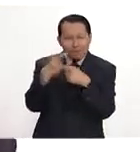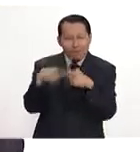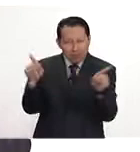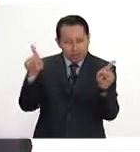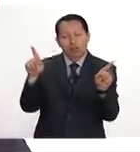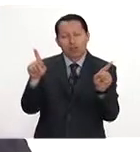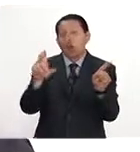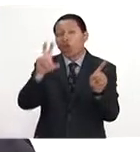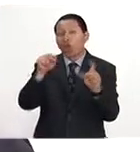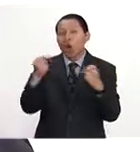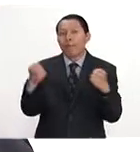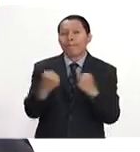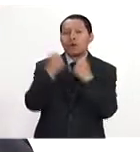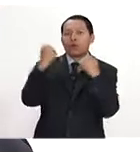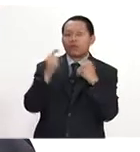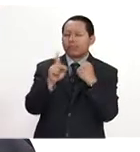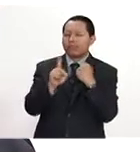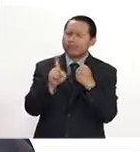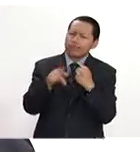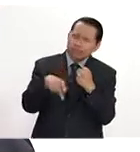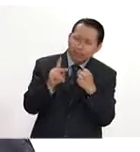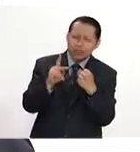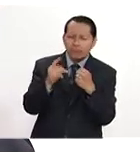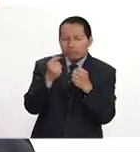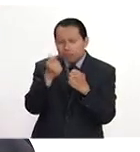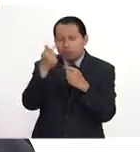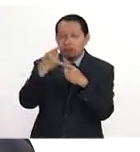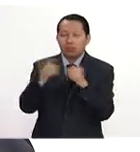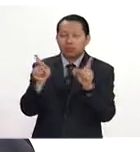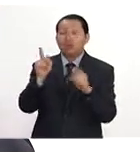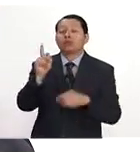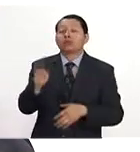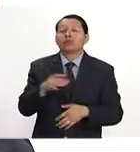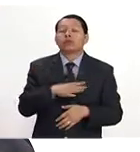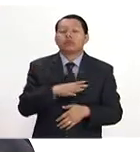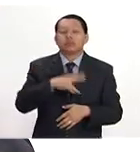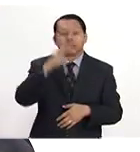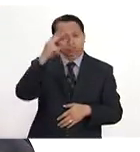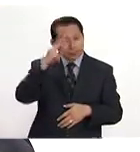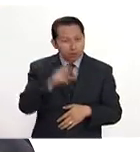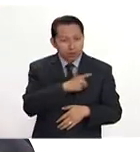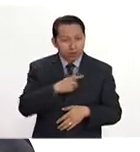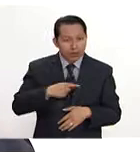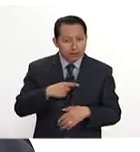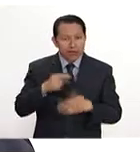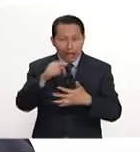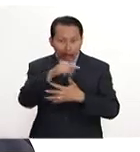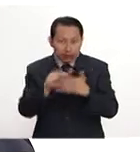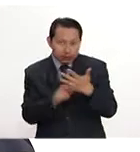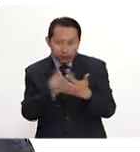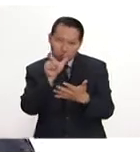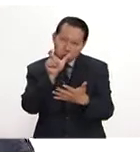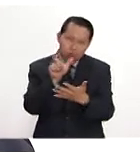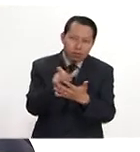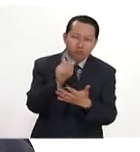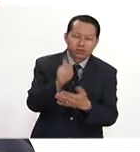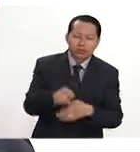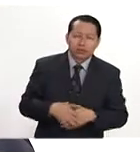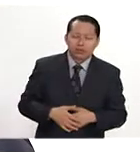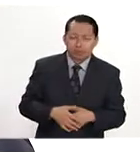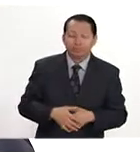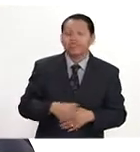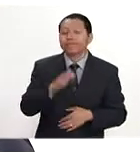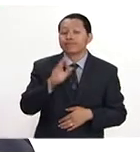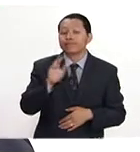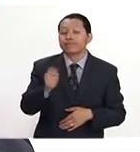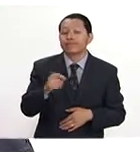énfasis complementarias. Ajá, exactamente. En términos de lo que México debe cuidar, bueno, en primer lugar, y lo que han